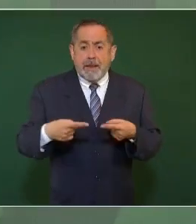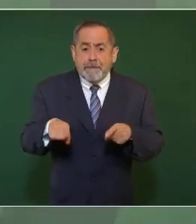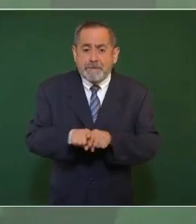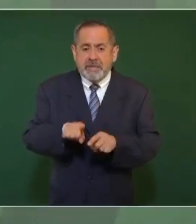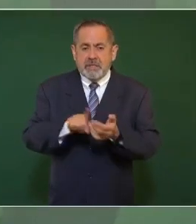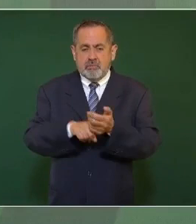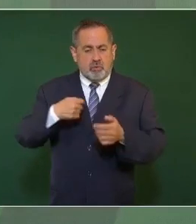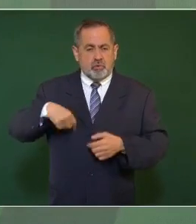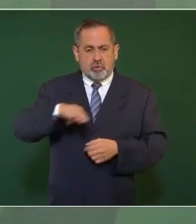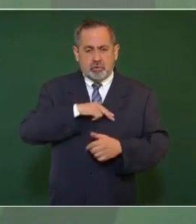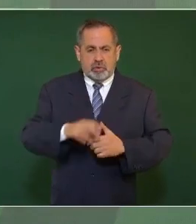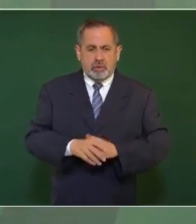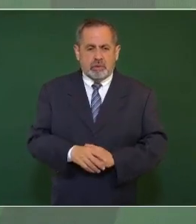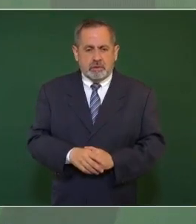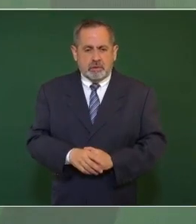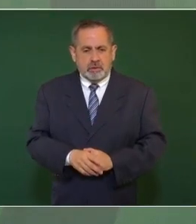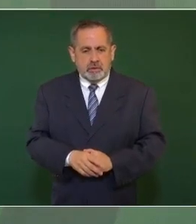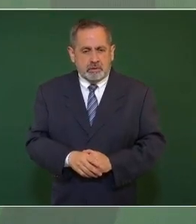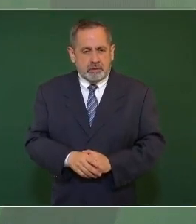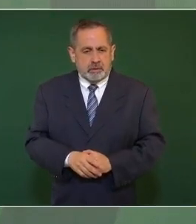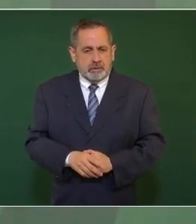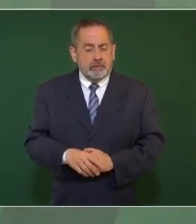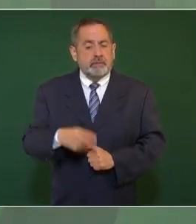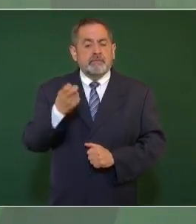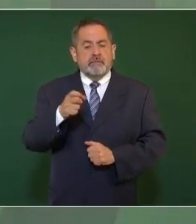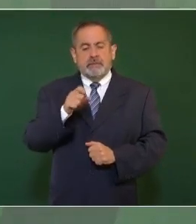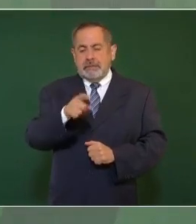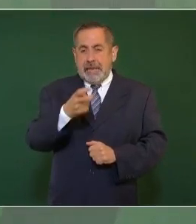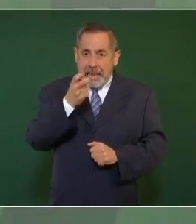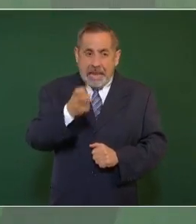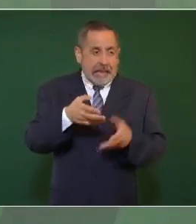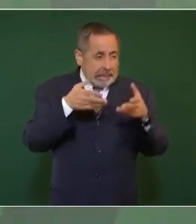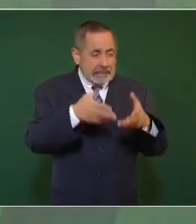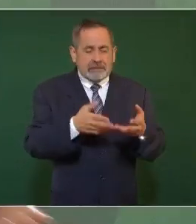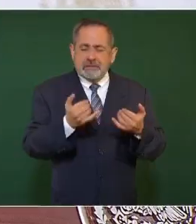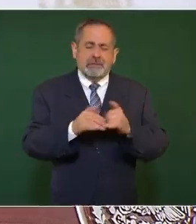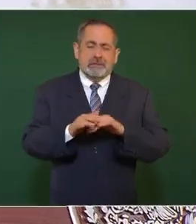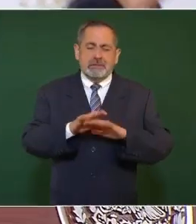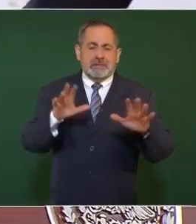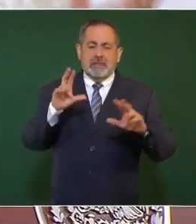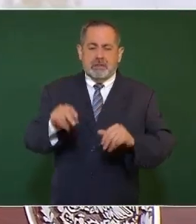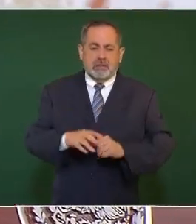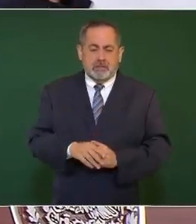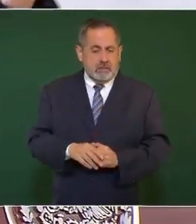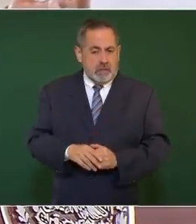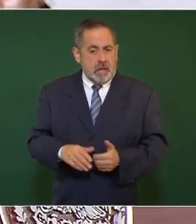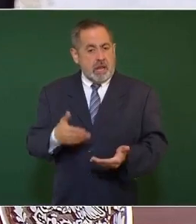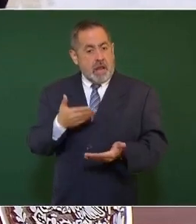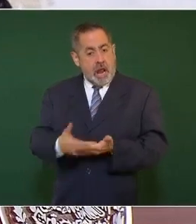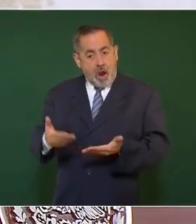Argentina. Entonces, eso ya no. Ahora va de abajo